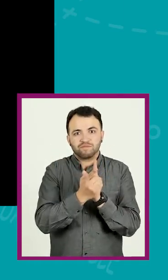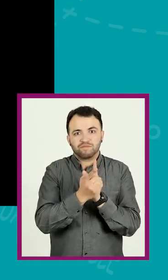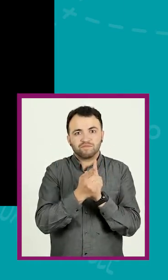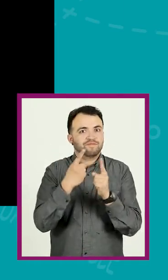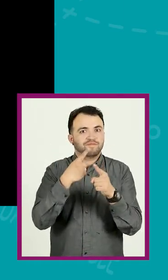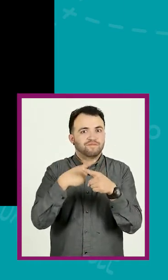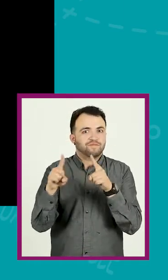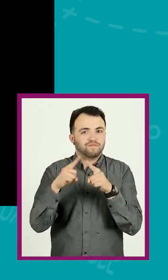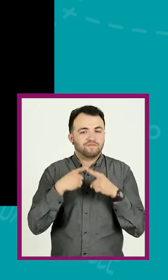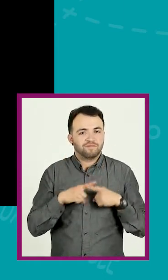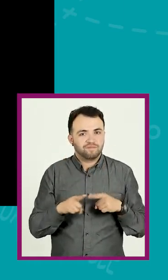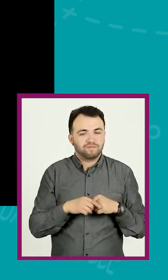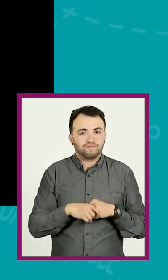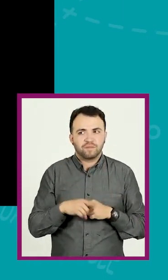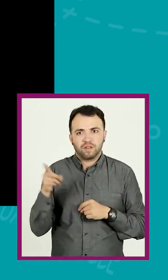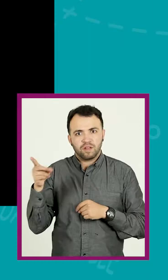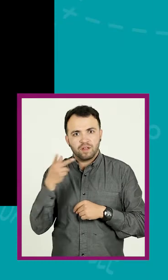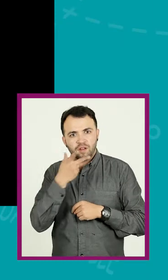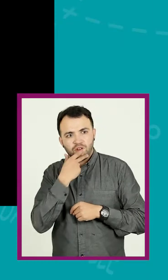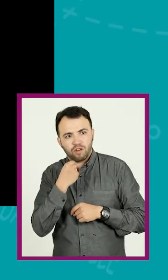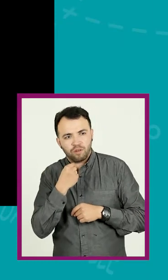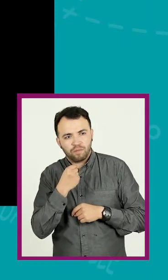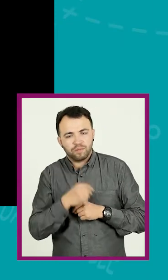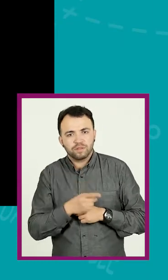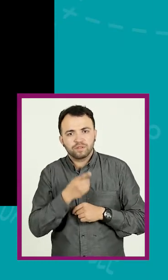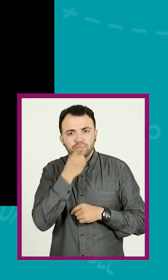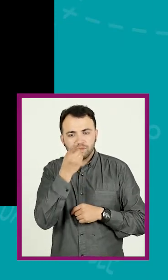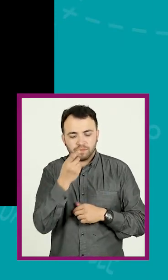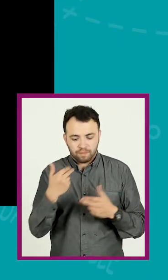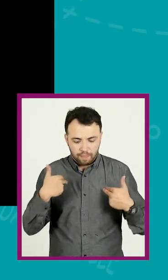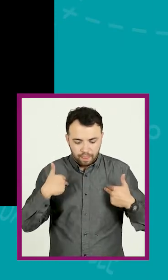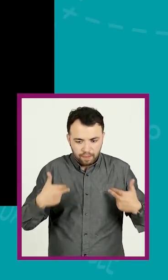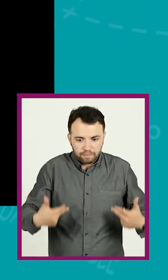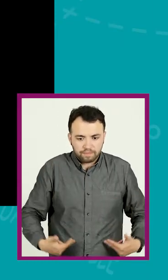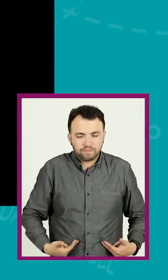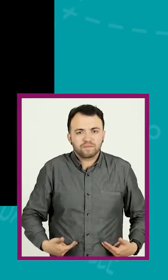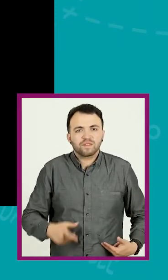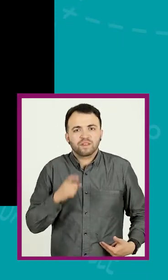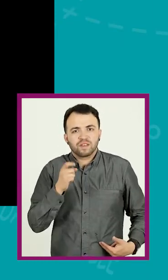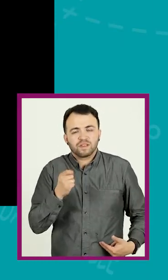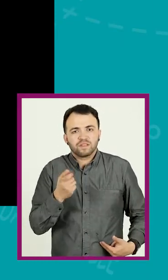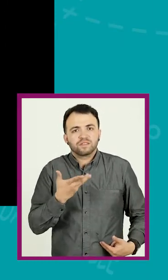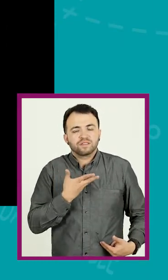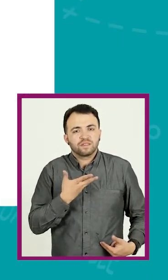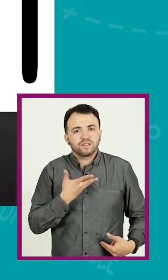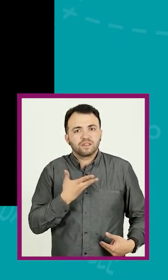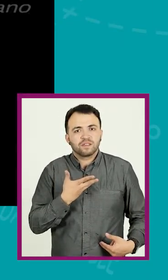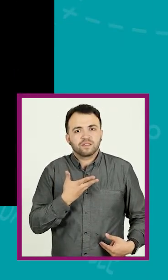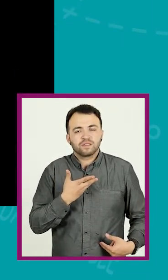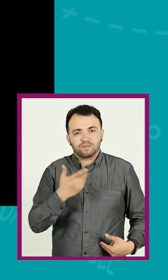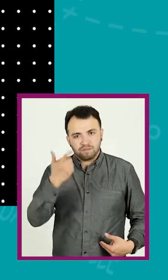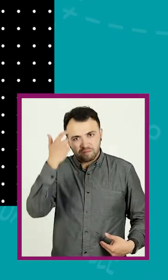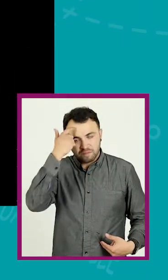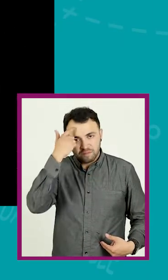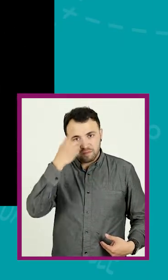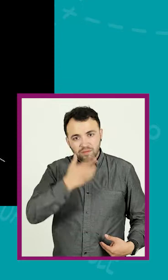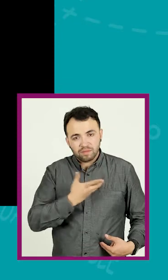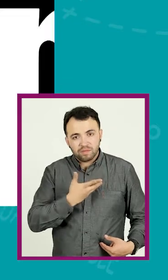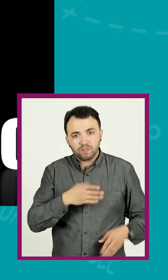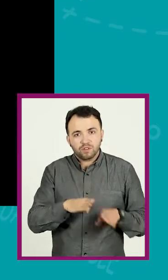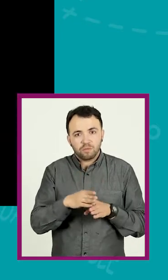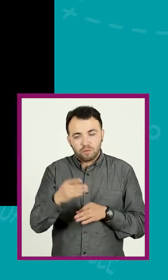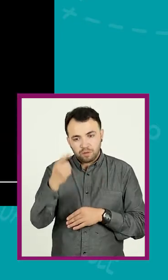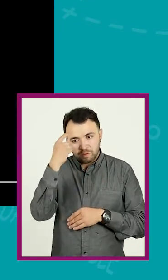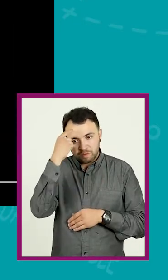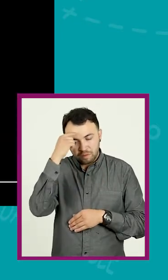impedimento al movimiento, en contraste con el pensamiento cartesiano. Según Hobbes, el ser